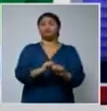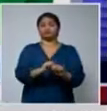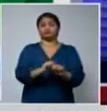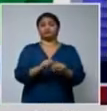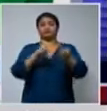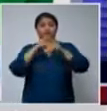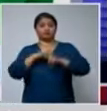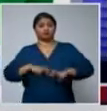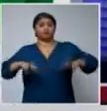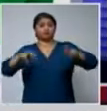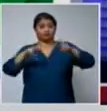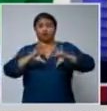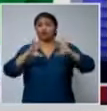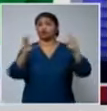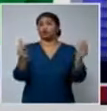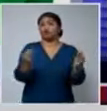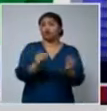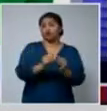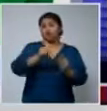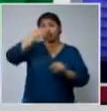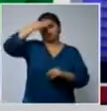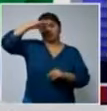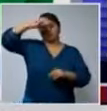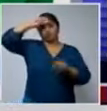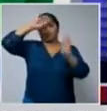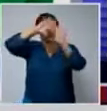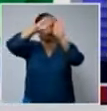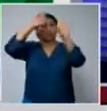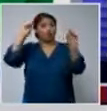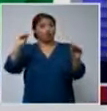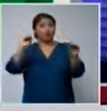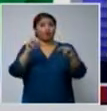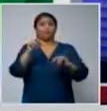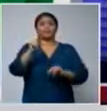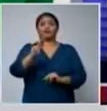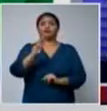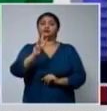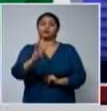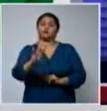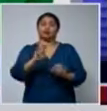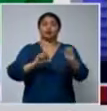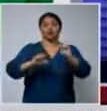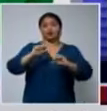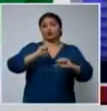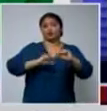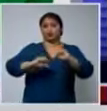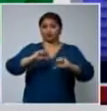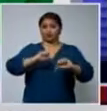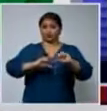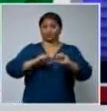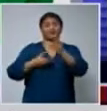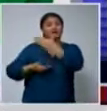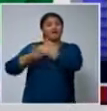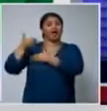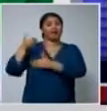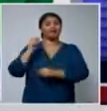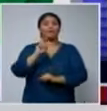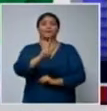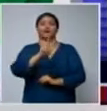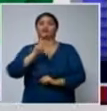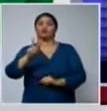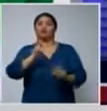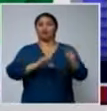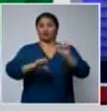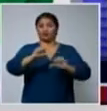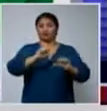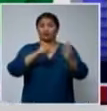23 laboratorios, ya no son 22, son 23. Comenzó el procesamiento de muestras en